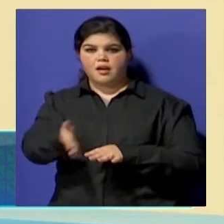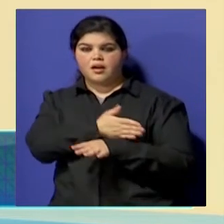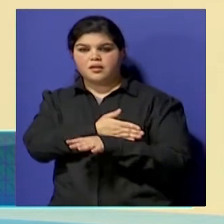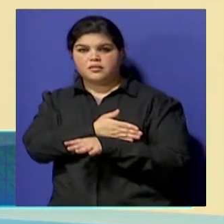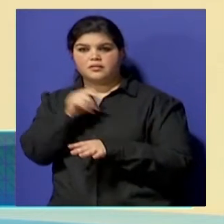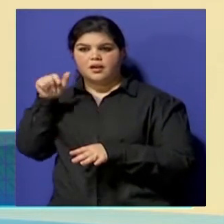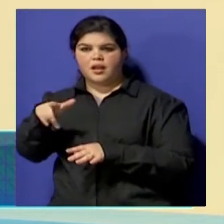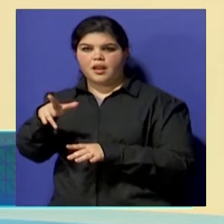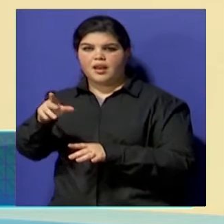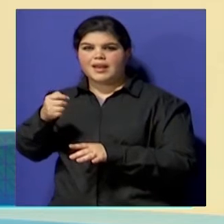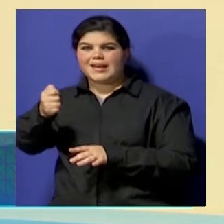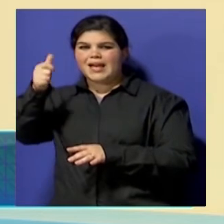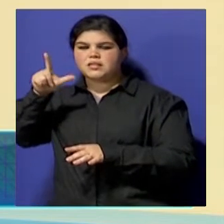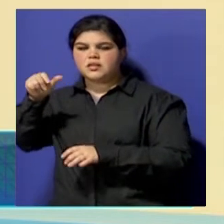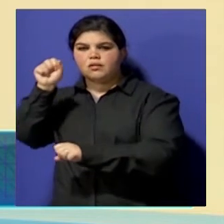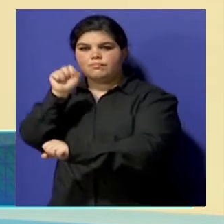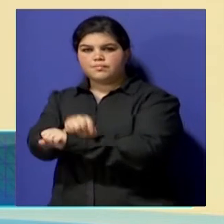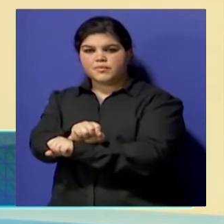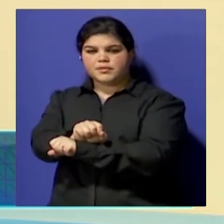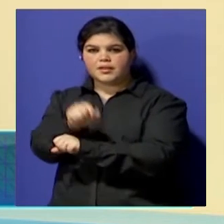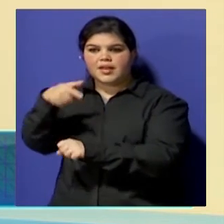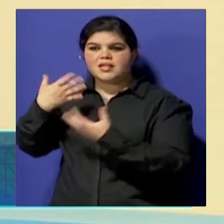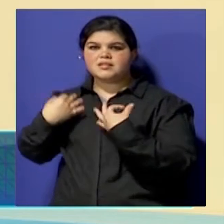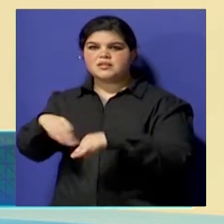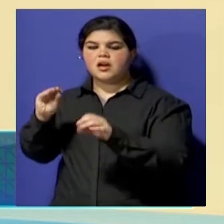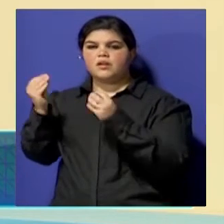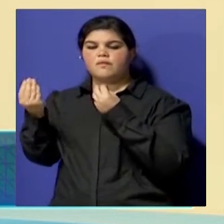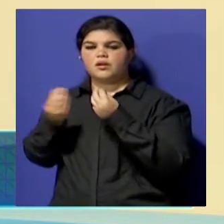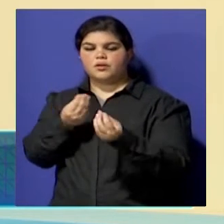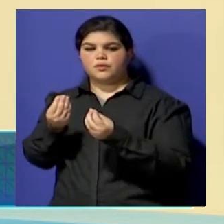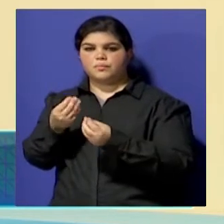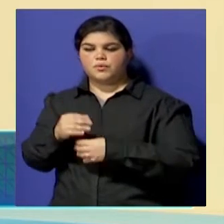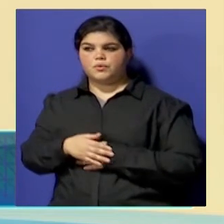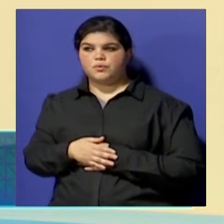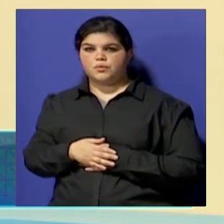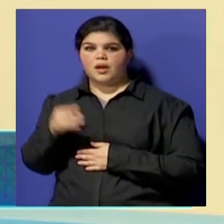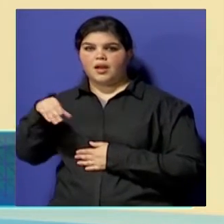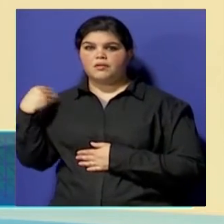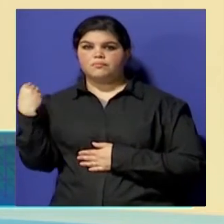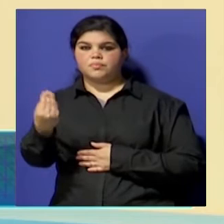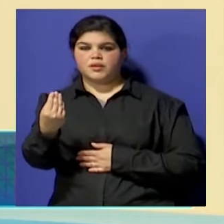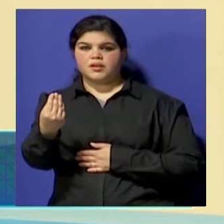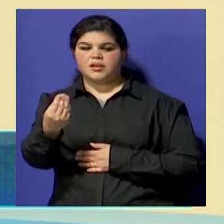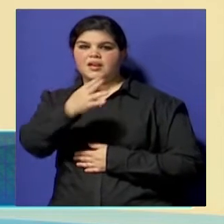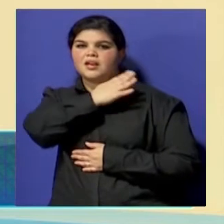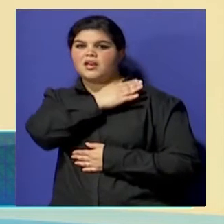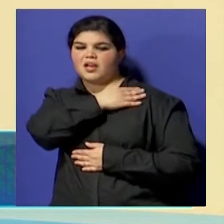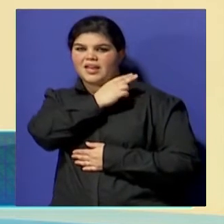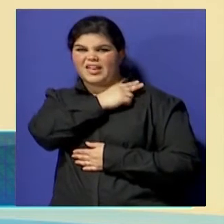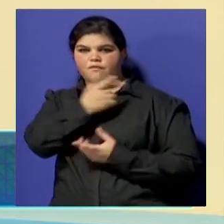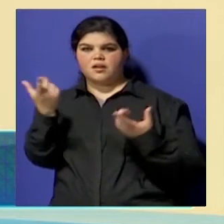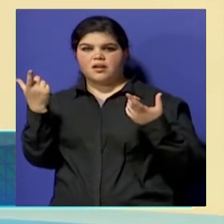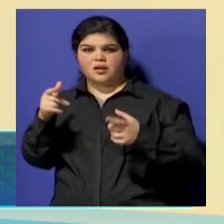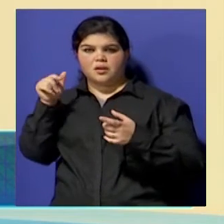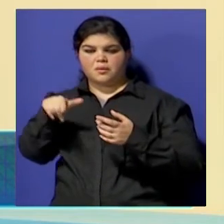ir a prisión y lo salvó una mención en un cargo como jefe de gabinete. Claro. Sí, lo incluyó en el gabinete, por eso pero